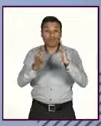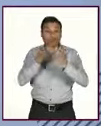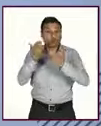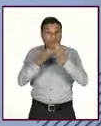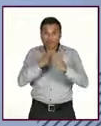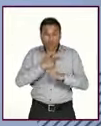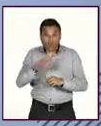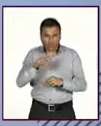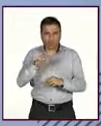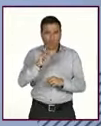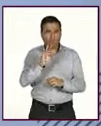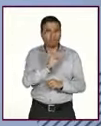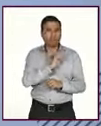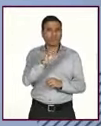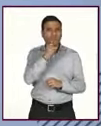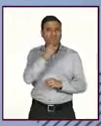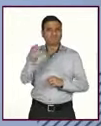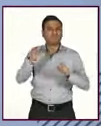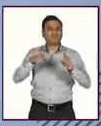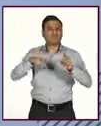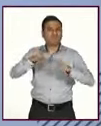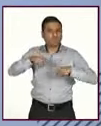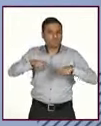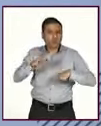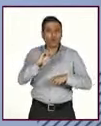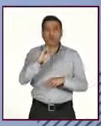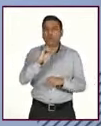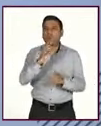bueno en fútbol, pero es bueno en algo, es buen